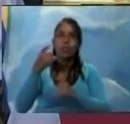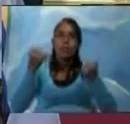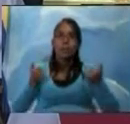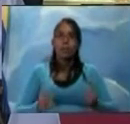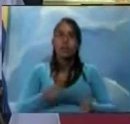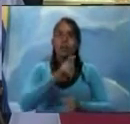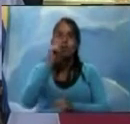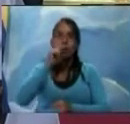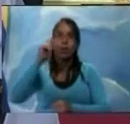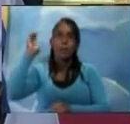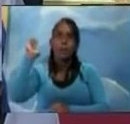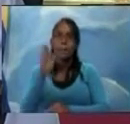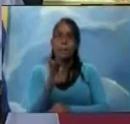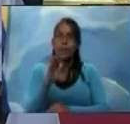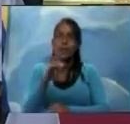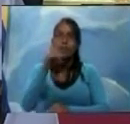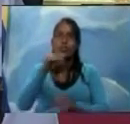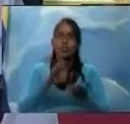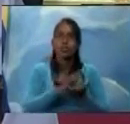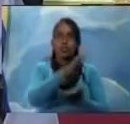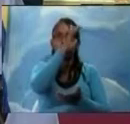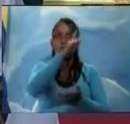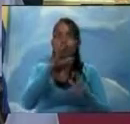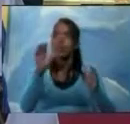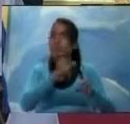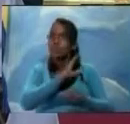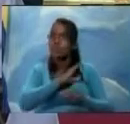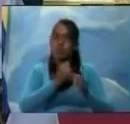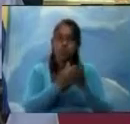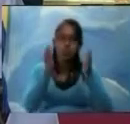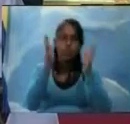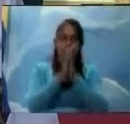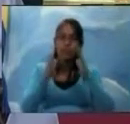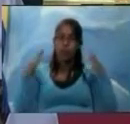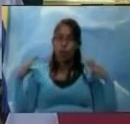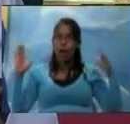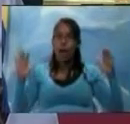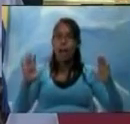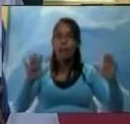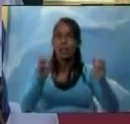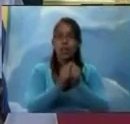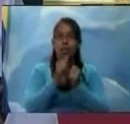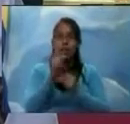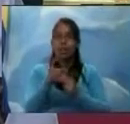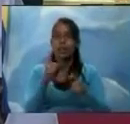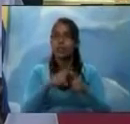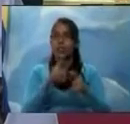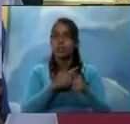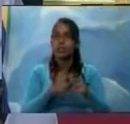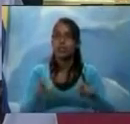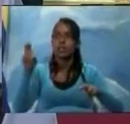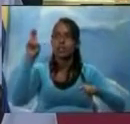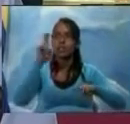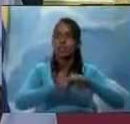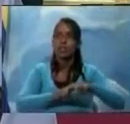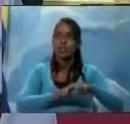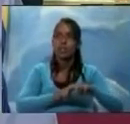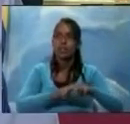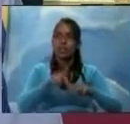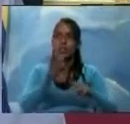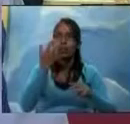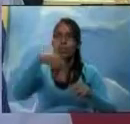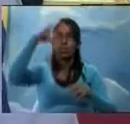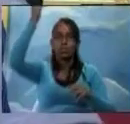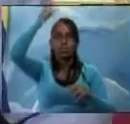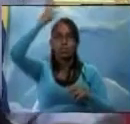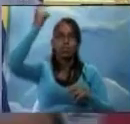Hombre venga en su gloria y todos sus santos ángeles con él, entonces se sentará en su trono